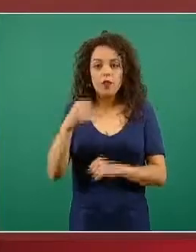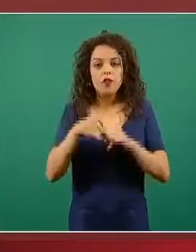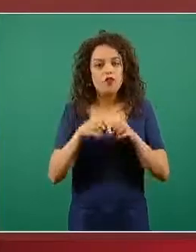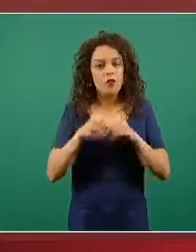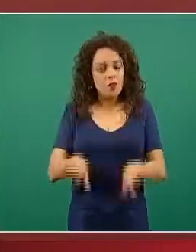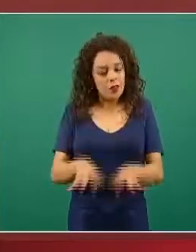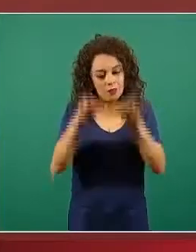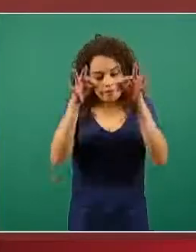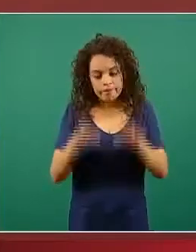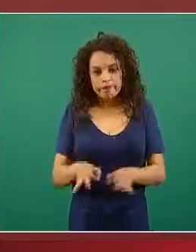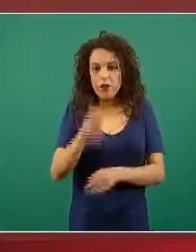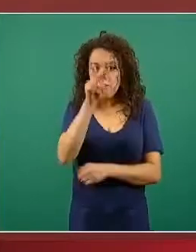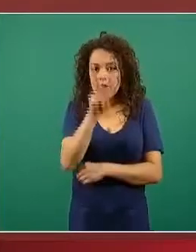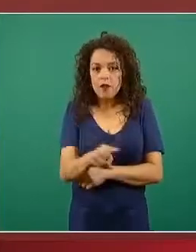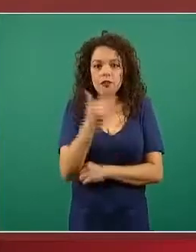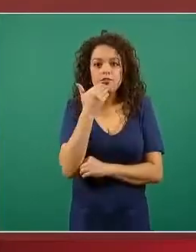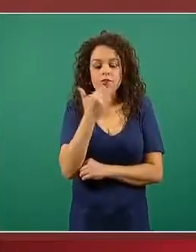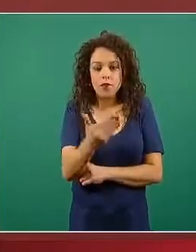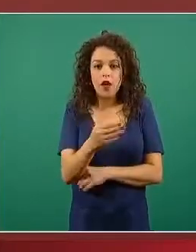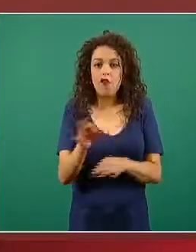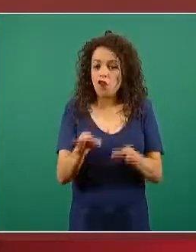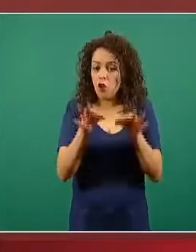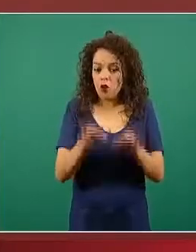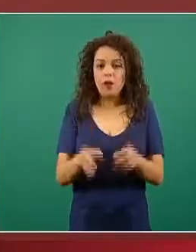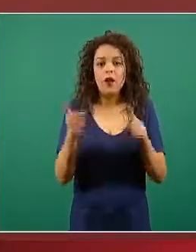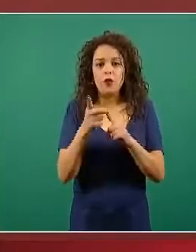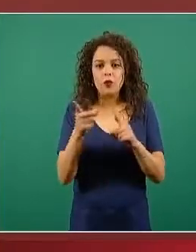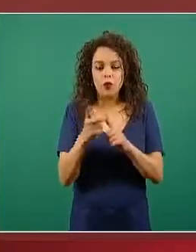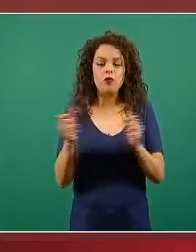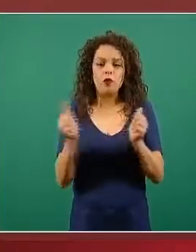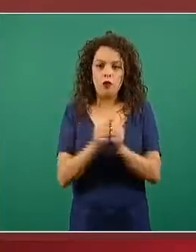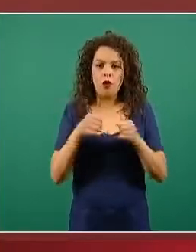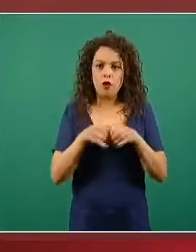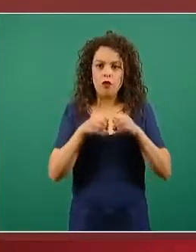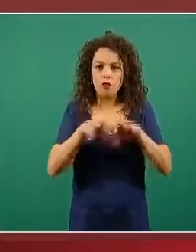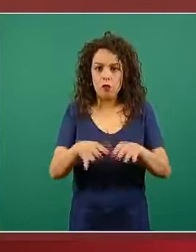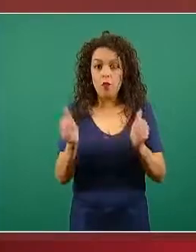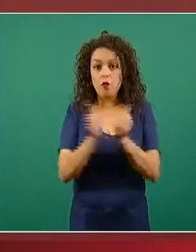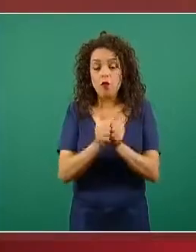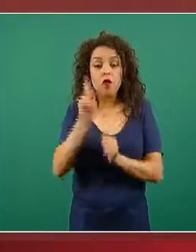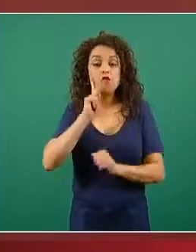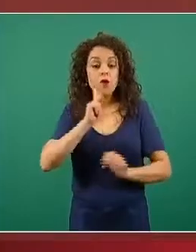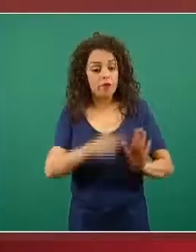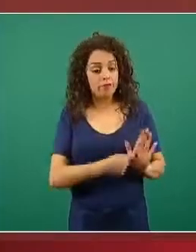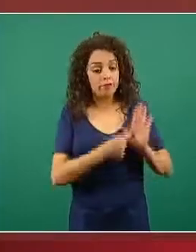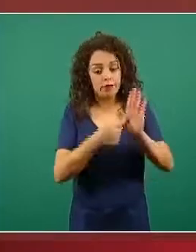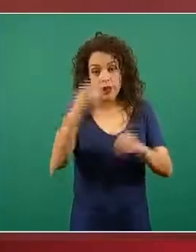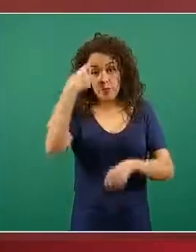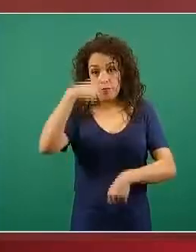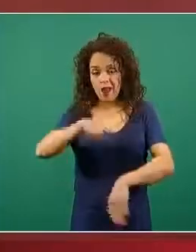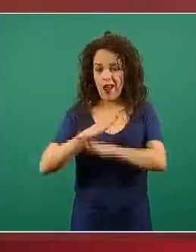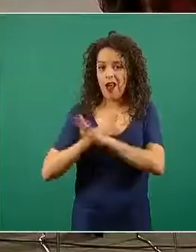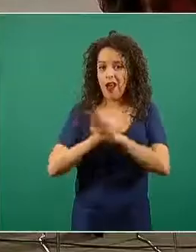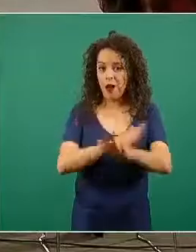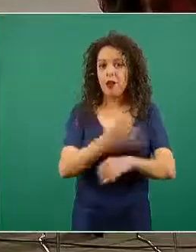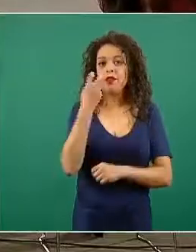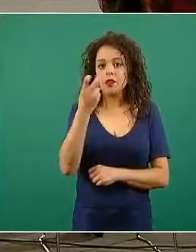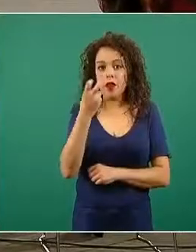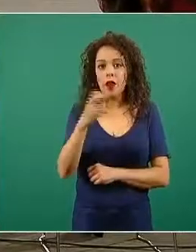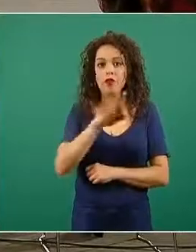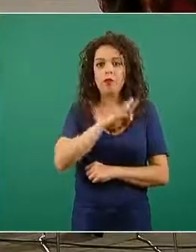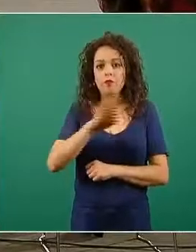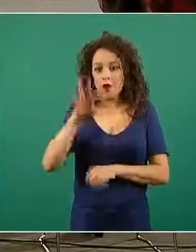legítima, formal, que procede de fuentes documentadas para evitar ser presas de desinformación. Muchas